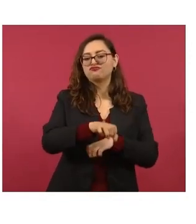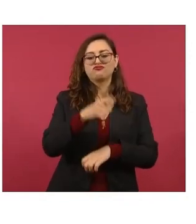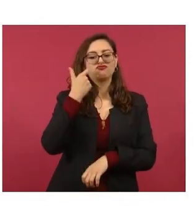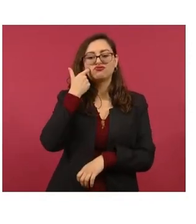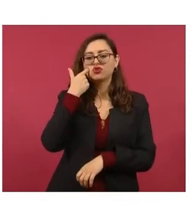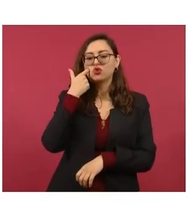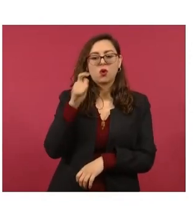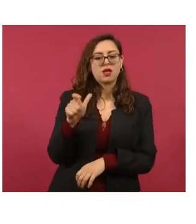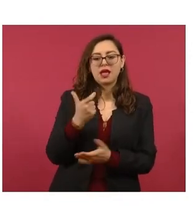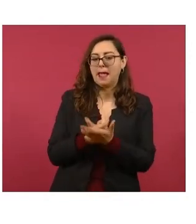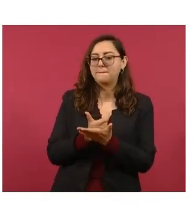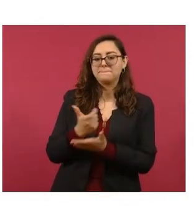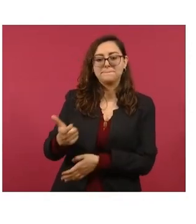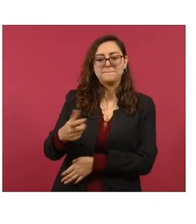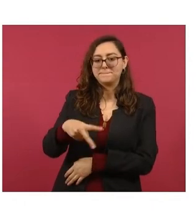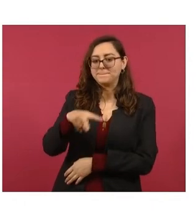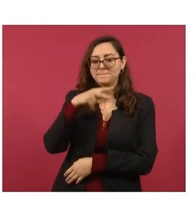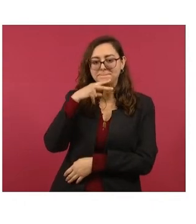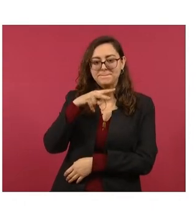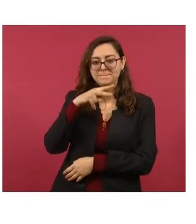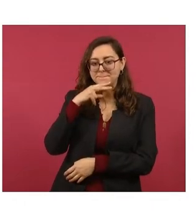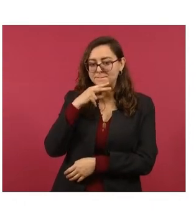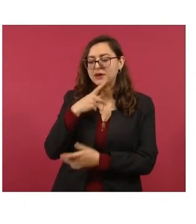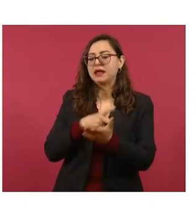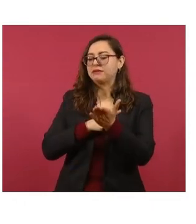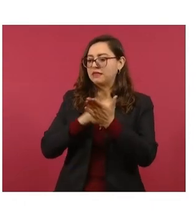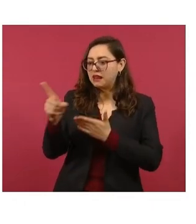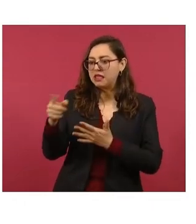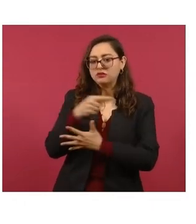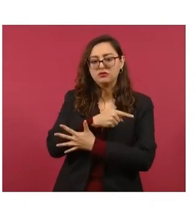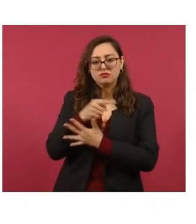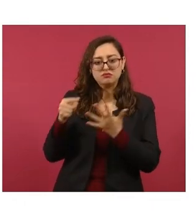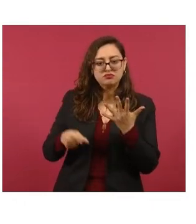aguinaldos, para no pagar prestaciones,